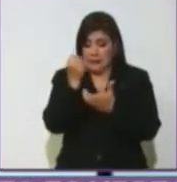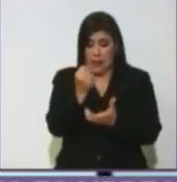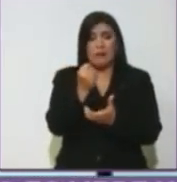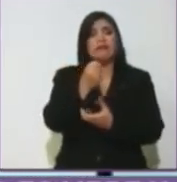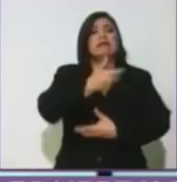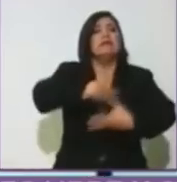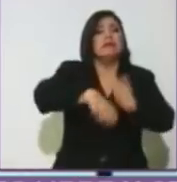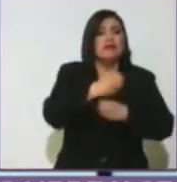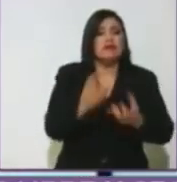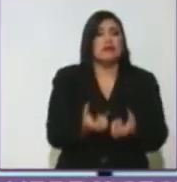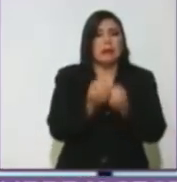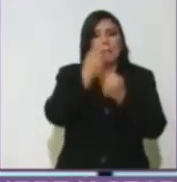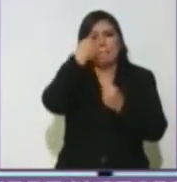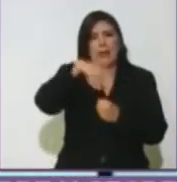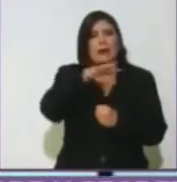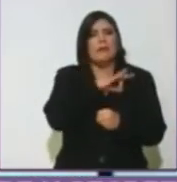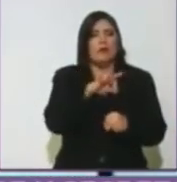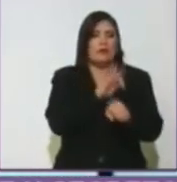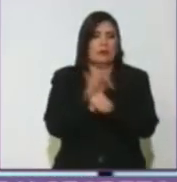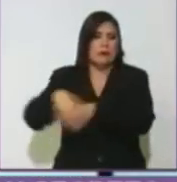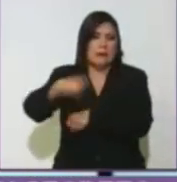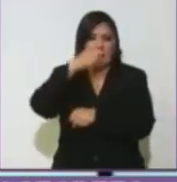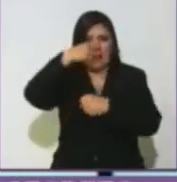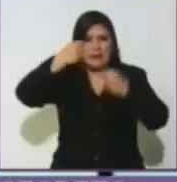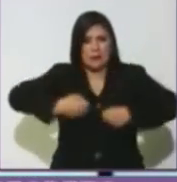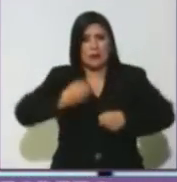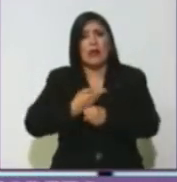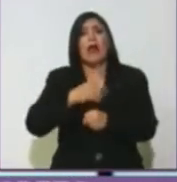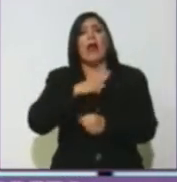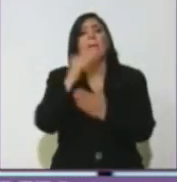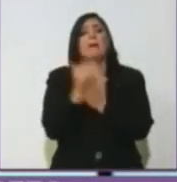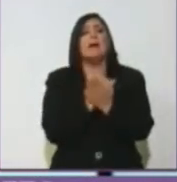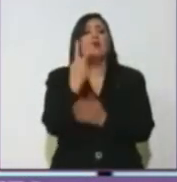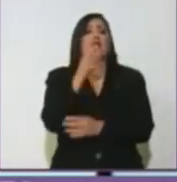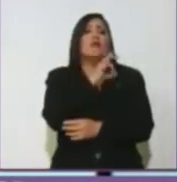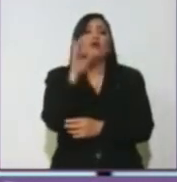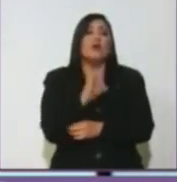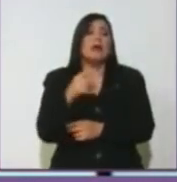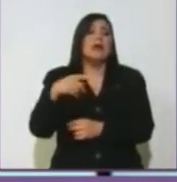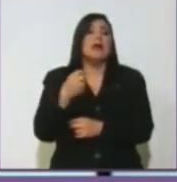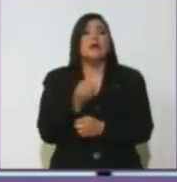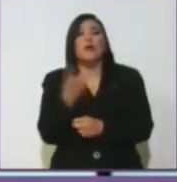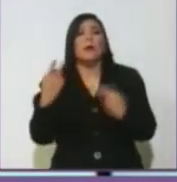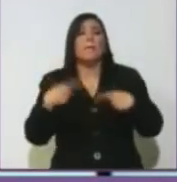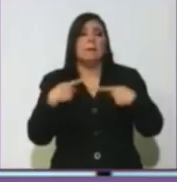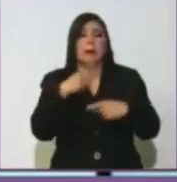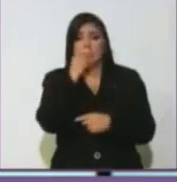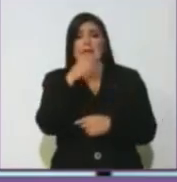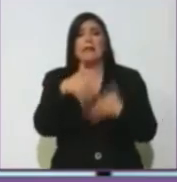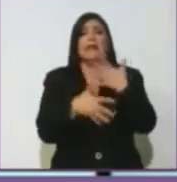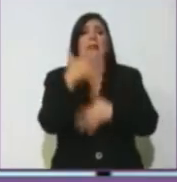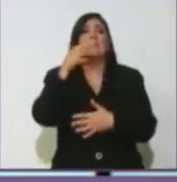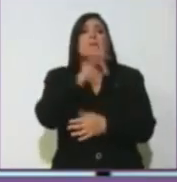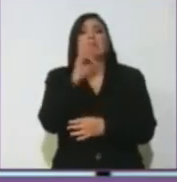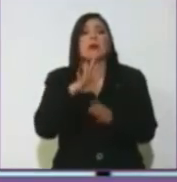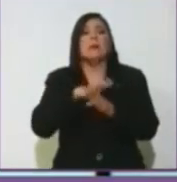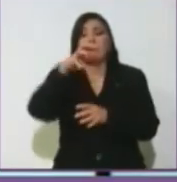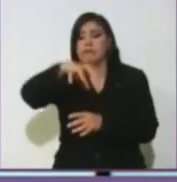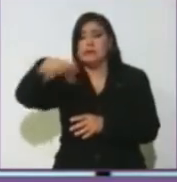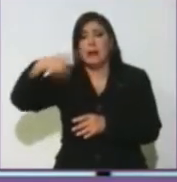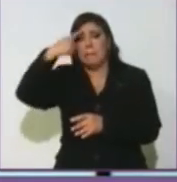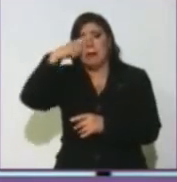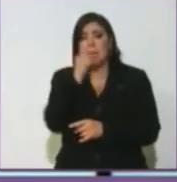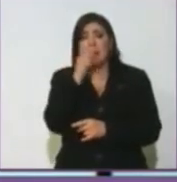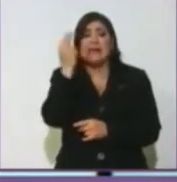materia de seguridad se ha reducido 2 por ciento el número de policías 15 el número de estaciones tenemos que